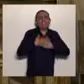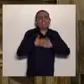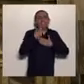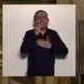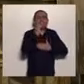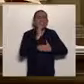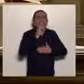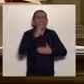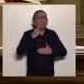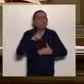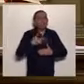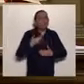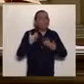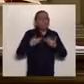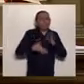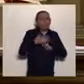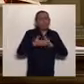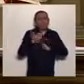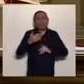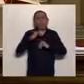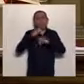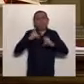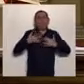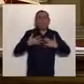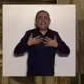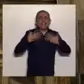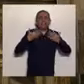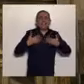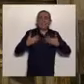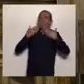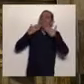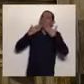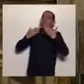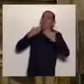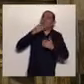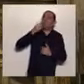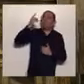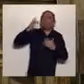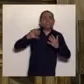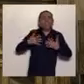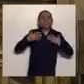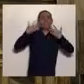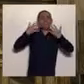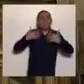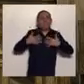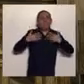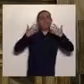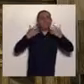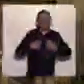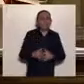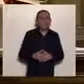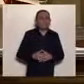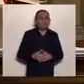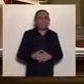de Dios, podemos irnos en paz. Aleluya. Demos gracias a Dios. Aleluya.